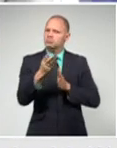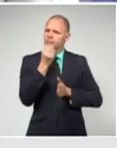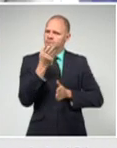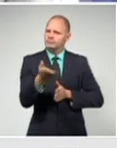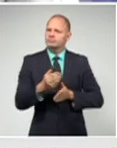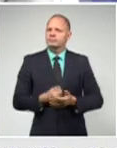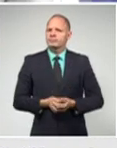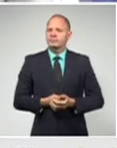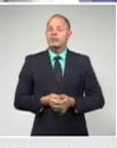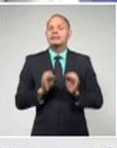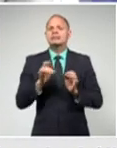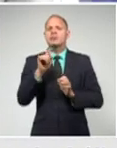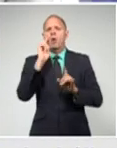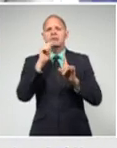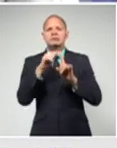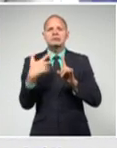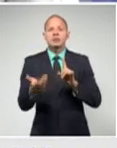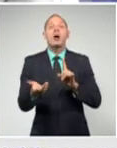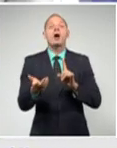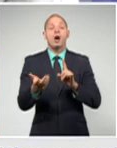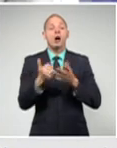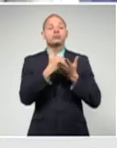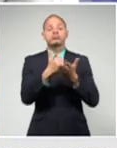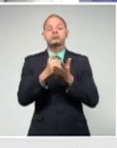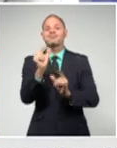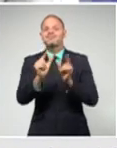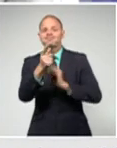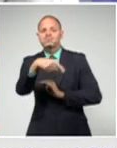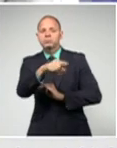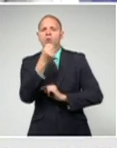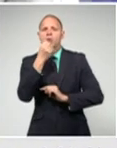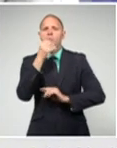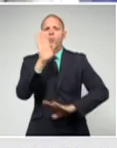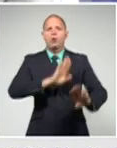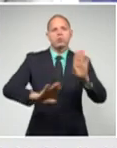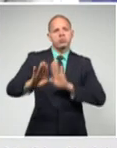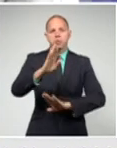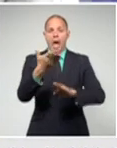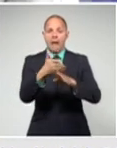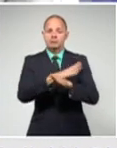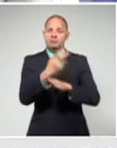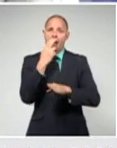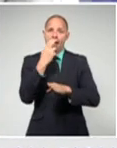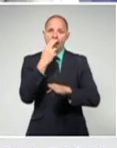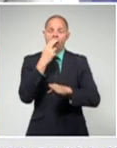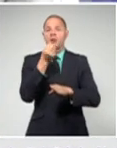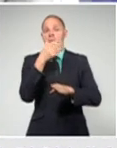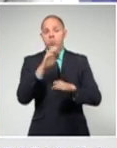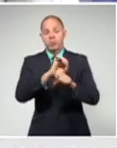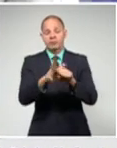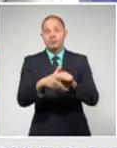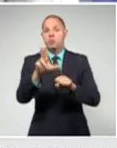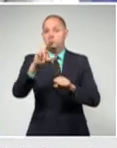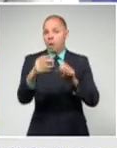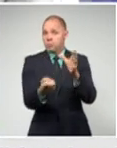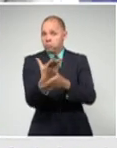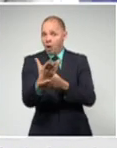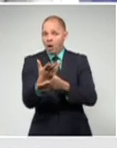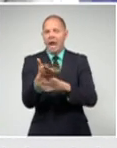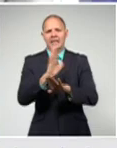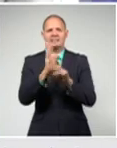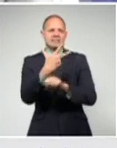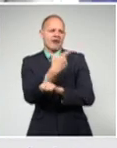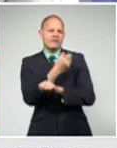va dirigida a proteger contra emergencias epidemiológicas de nuevas cepas del coronavirus que pudieran existir en